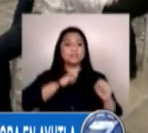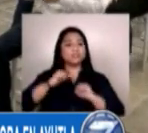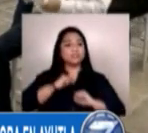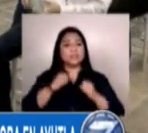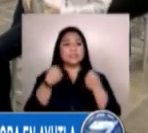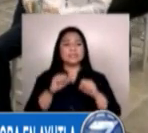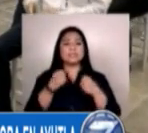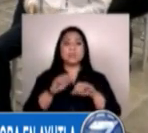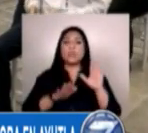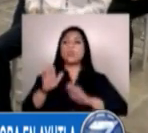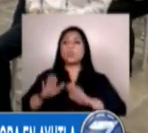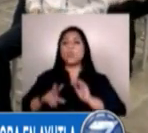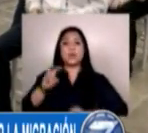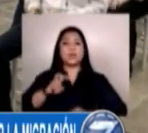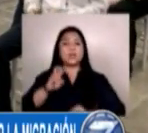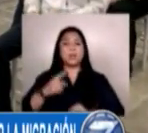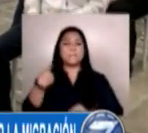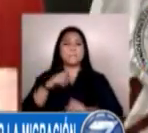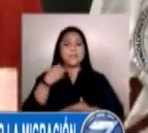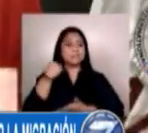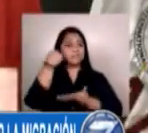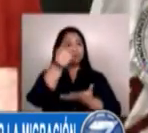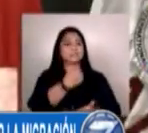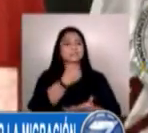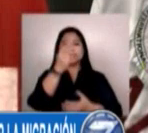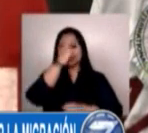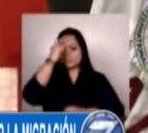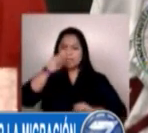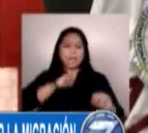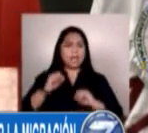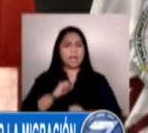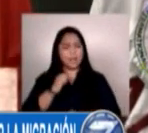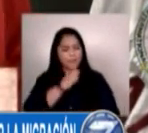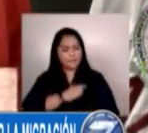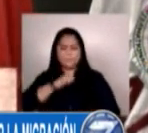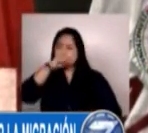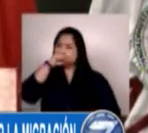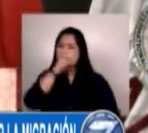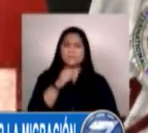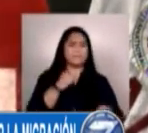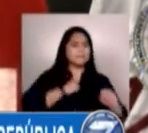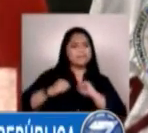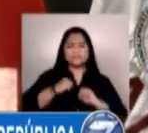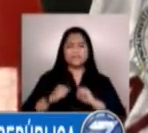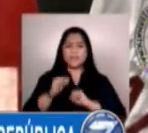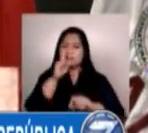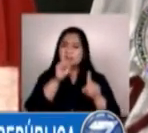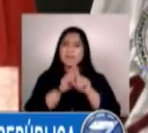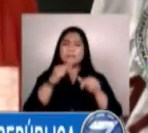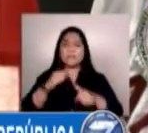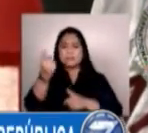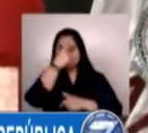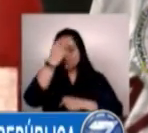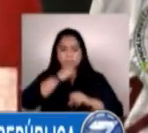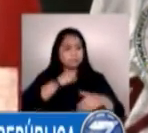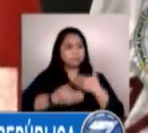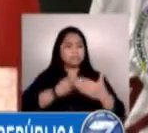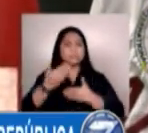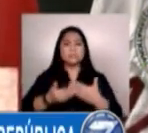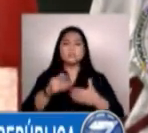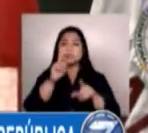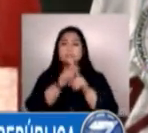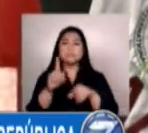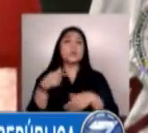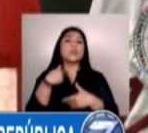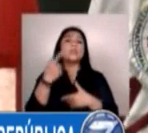condiciones necesarias para la inversión, de trabajar con pasión, de planificar una hoja de ruta como uno de los